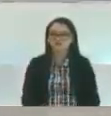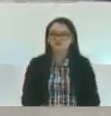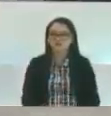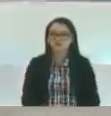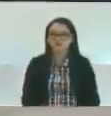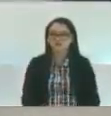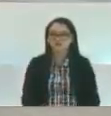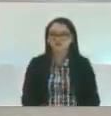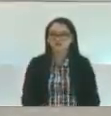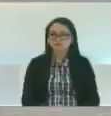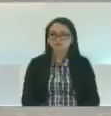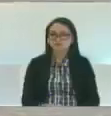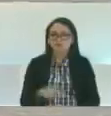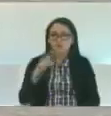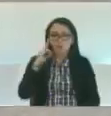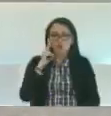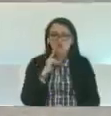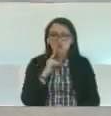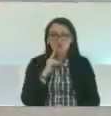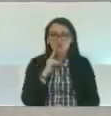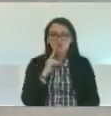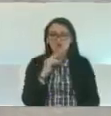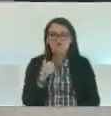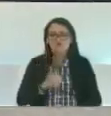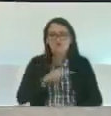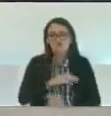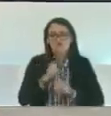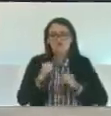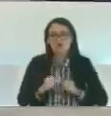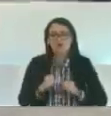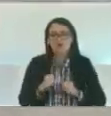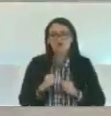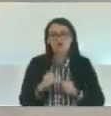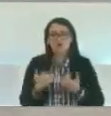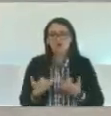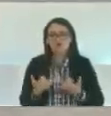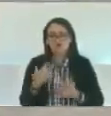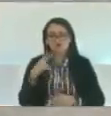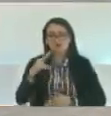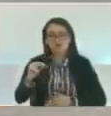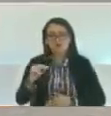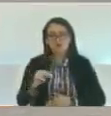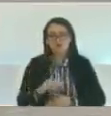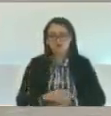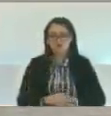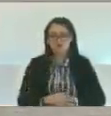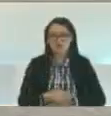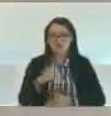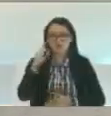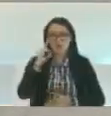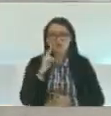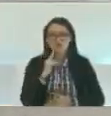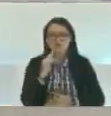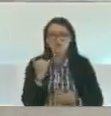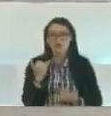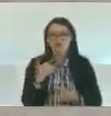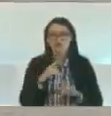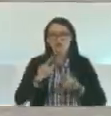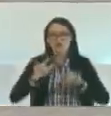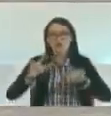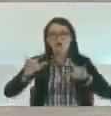Guayana, Bolívar, me voy más fuerte que nunca de aquí. Guayana, Bolívar, yo los